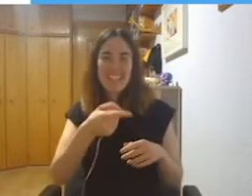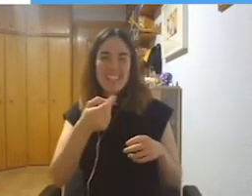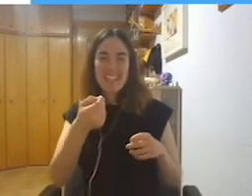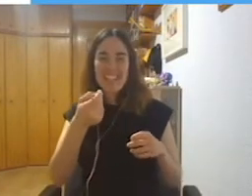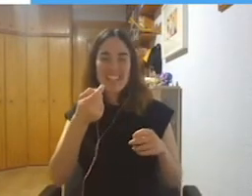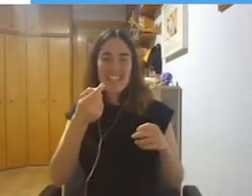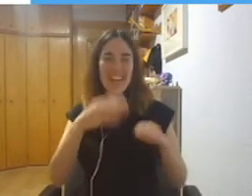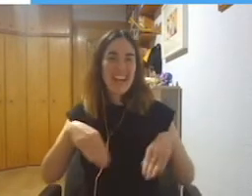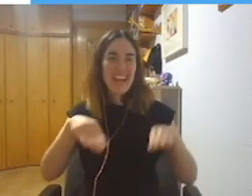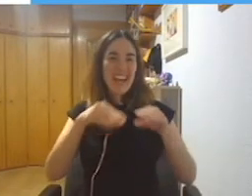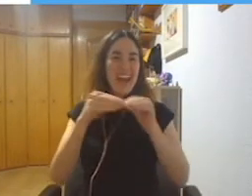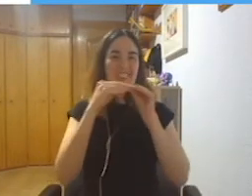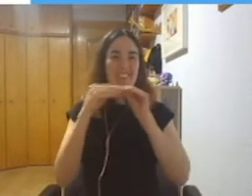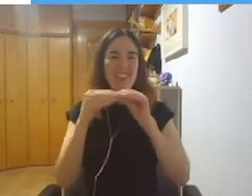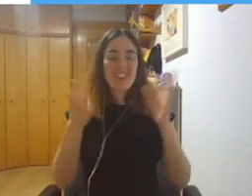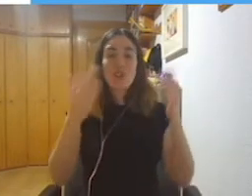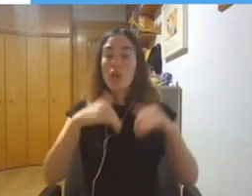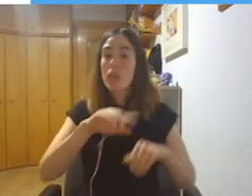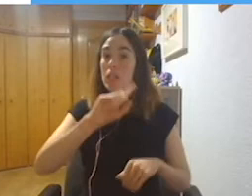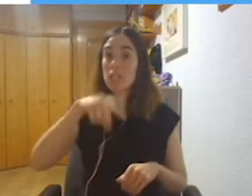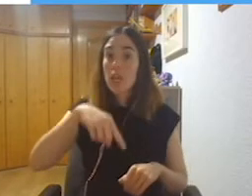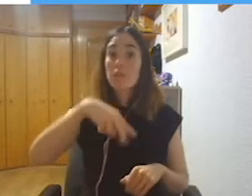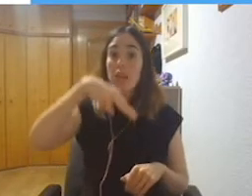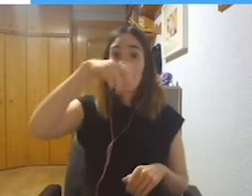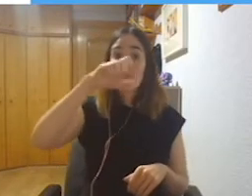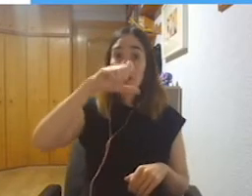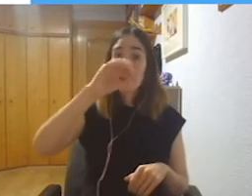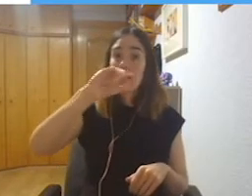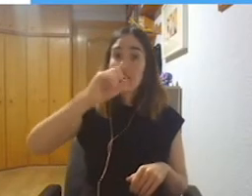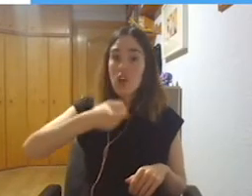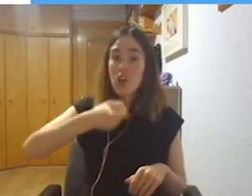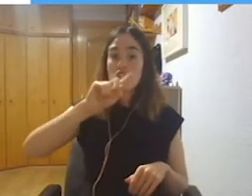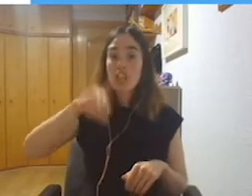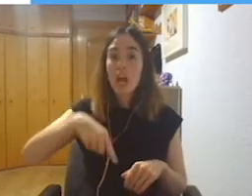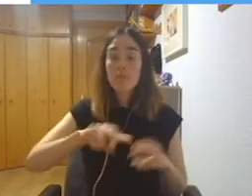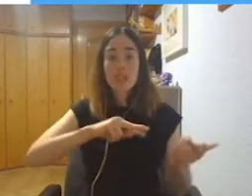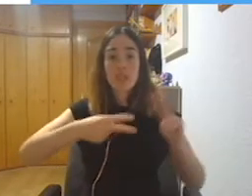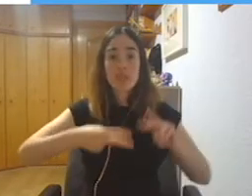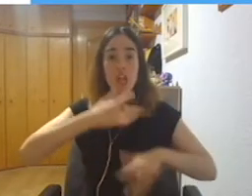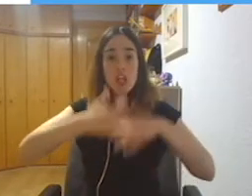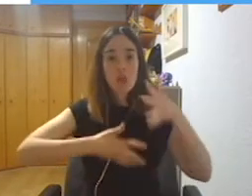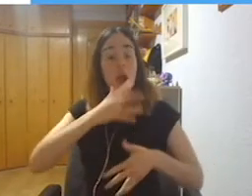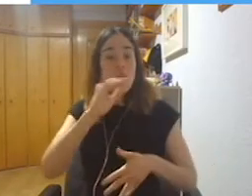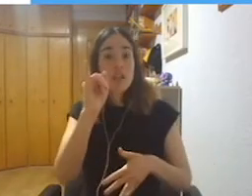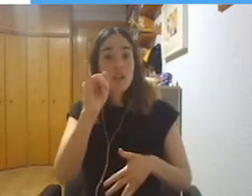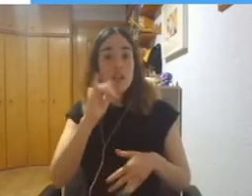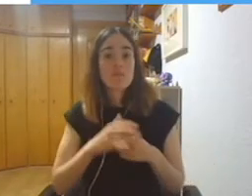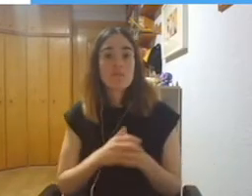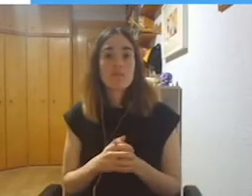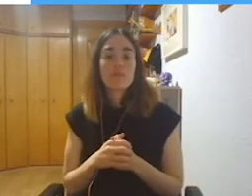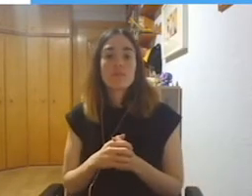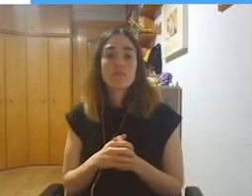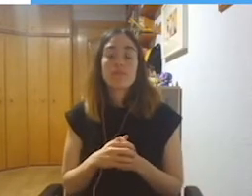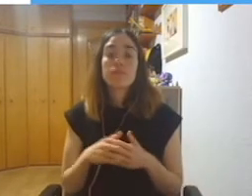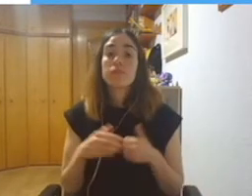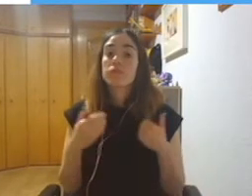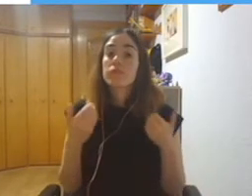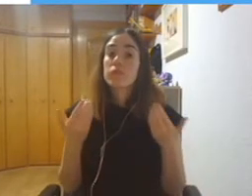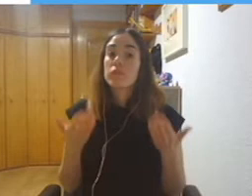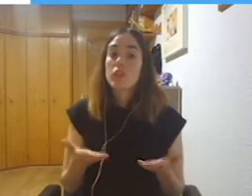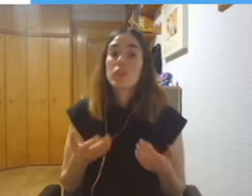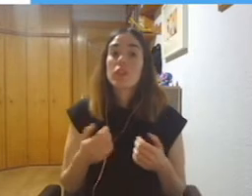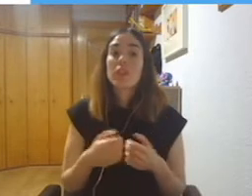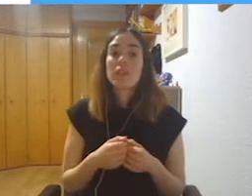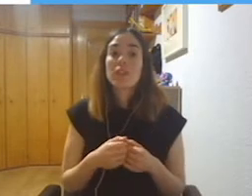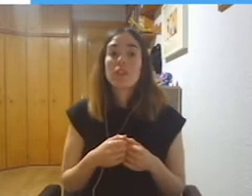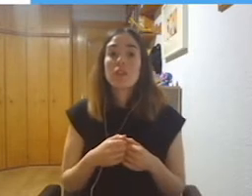no hay mucho acuerdo. Y sí, en Next también hay interpretación a lengua de signos española, sí, sí, la hay. Pues le